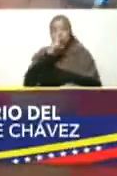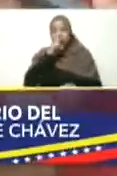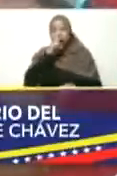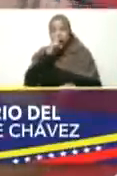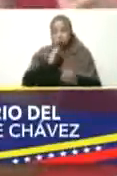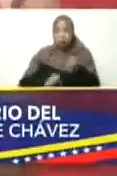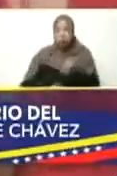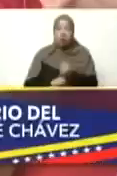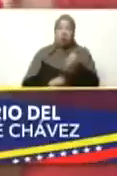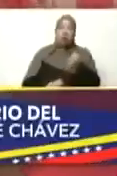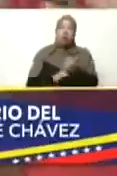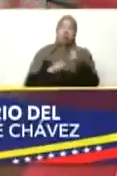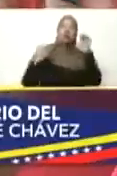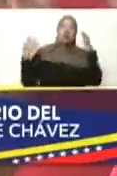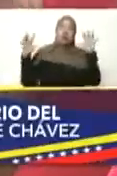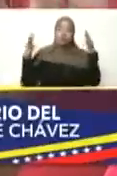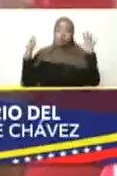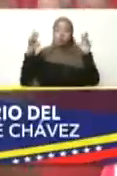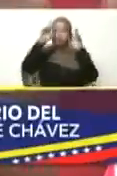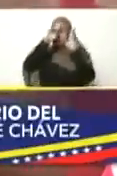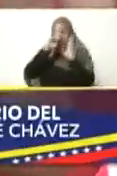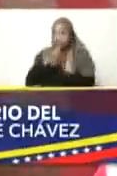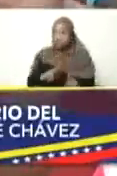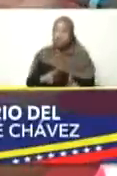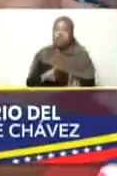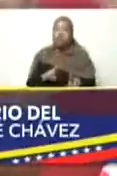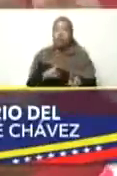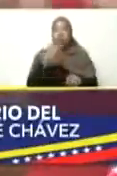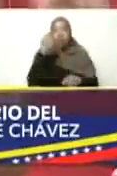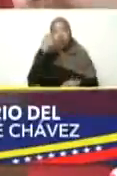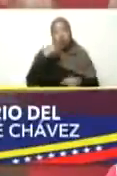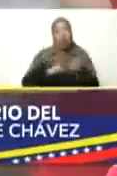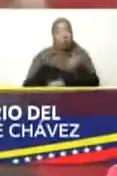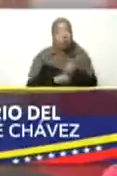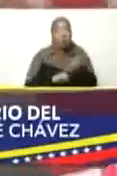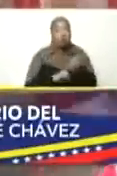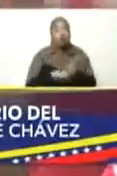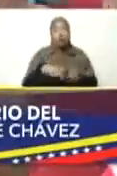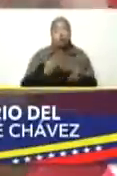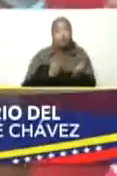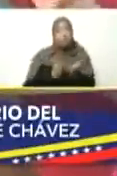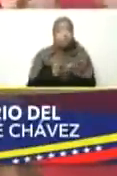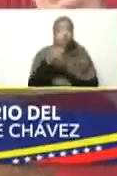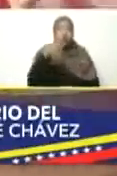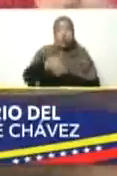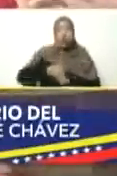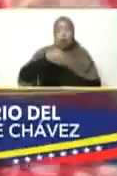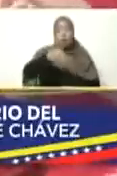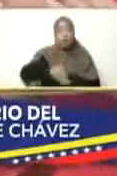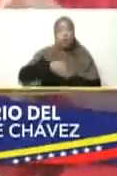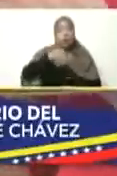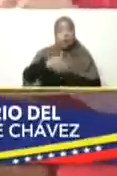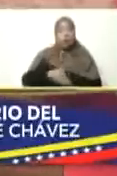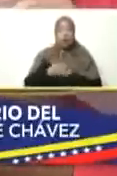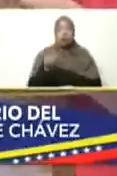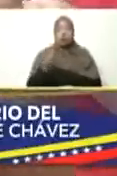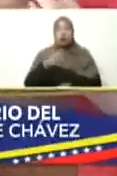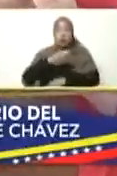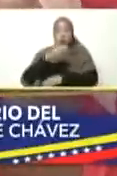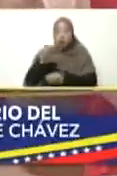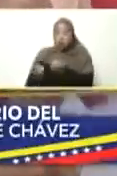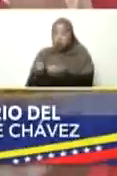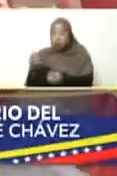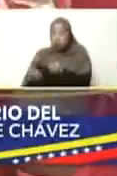por eso le apreciamos, presidente, le respetamos y le juramos lealtad, presidente, y una manera de manifestar nuestra lealtad es la siembra, es